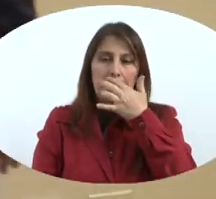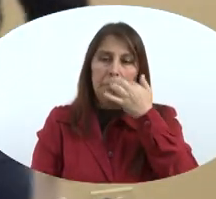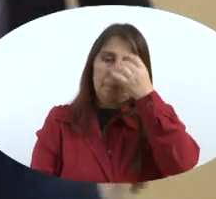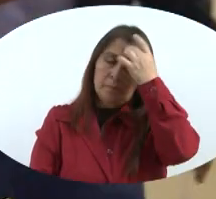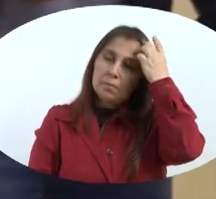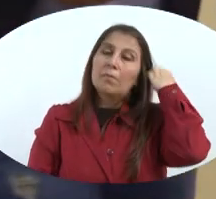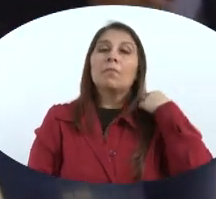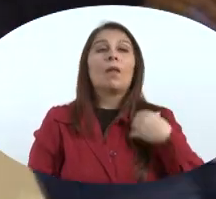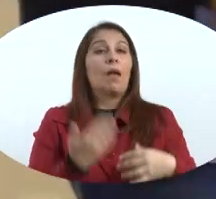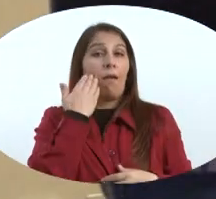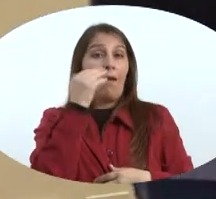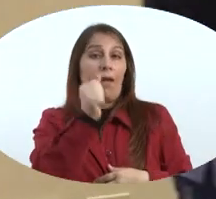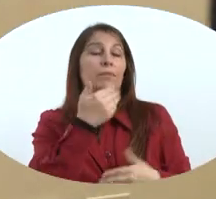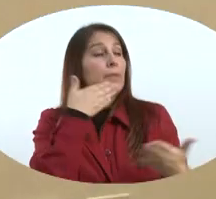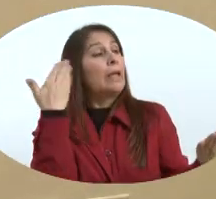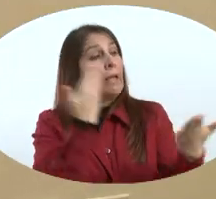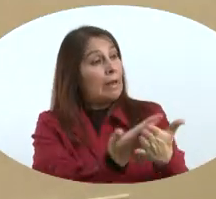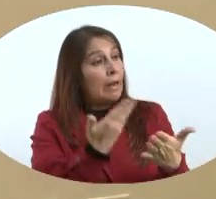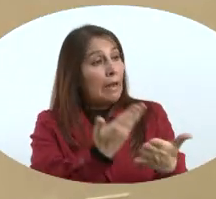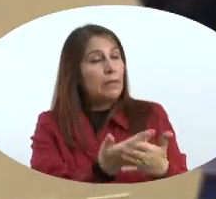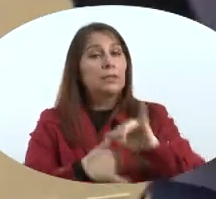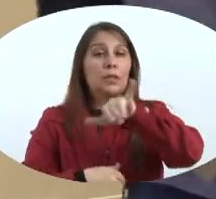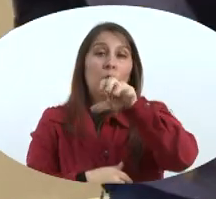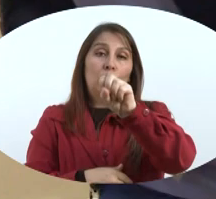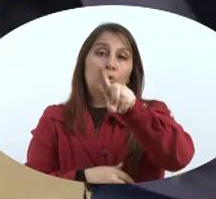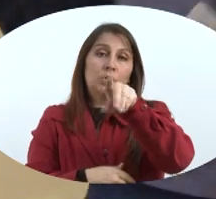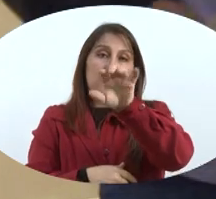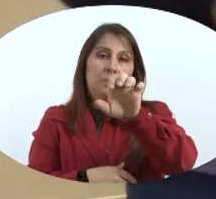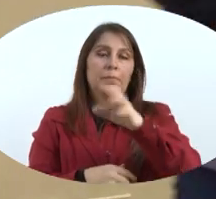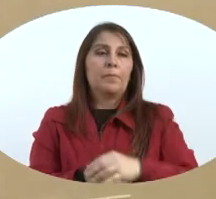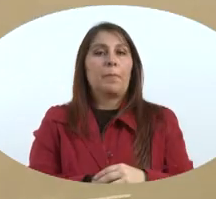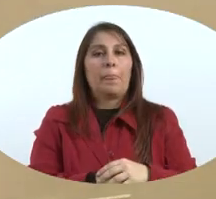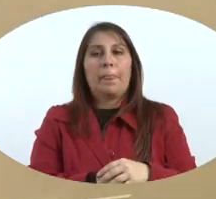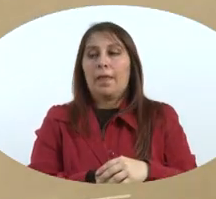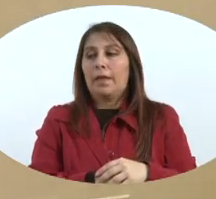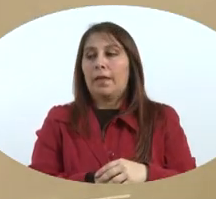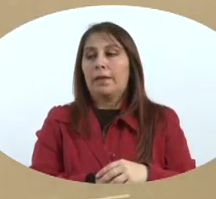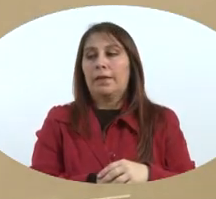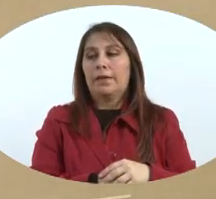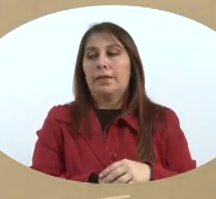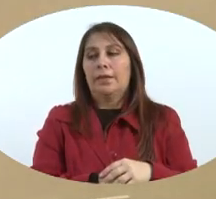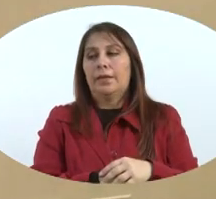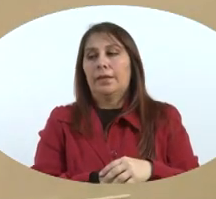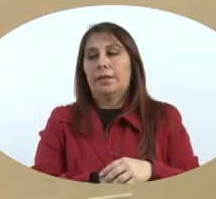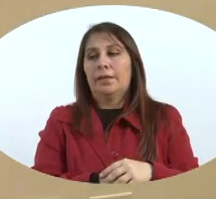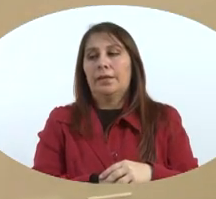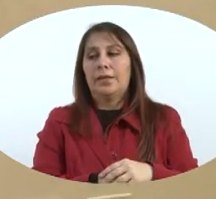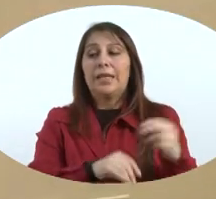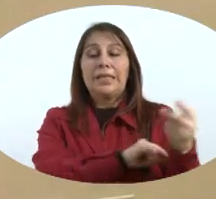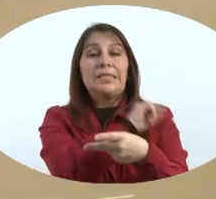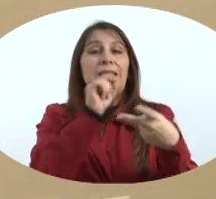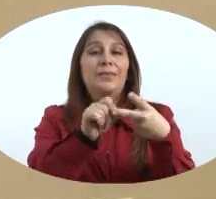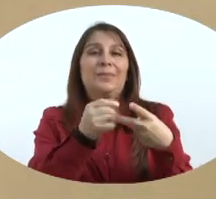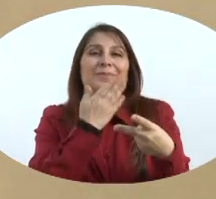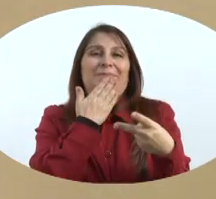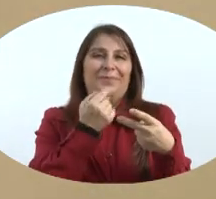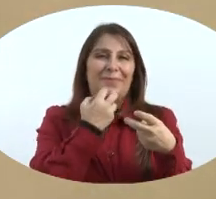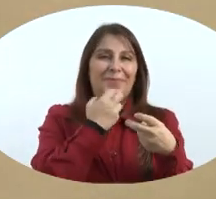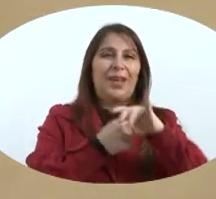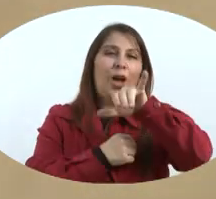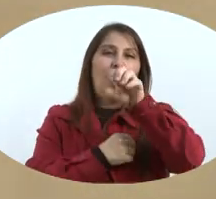gracias jose gregorio en el siguiente punto josé gregorio card en el siguiente punto